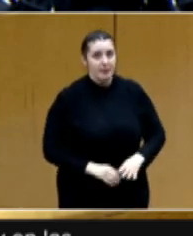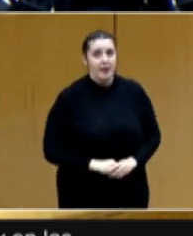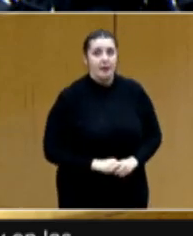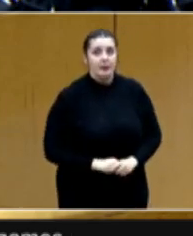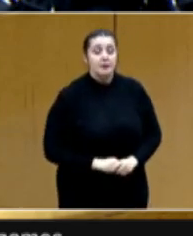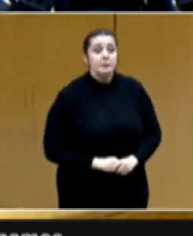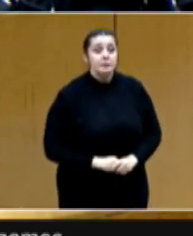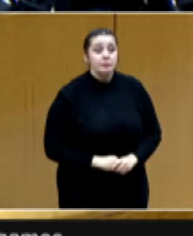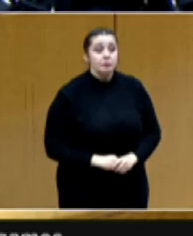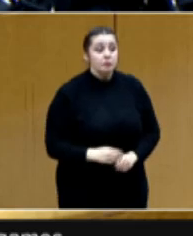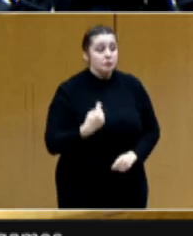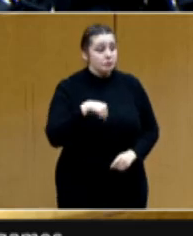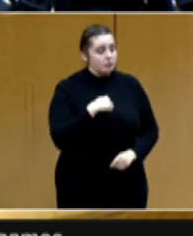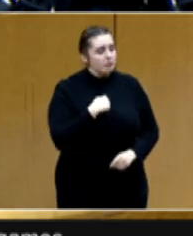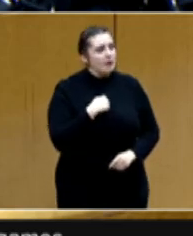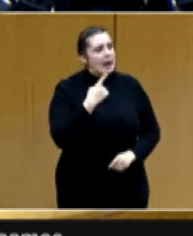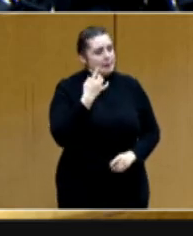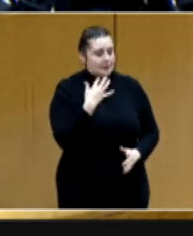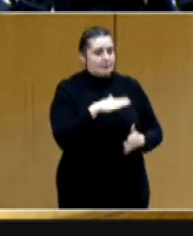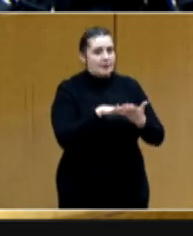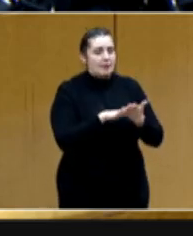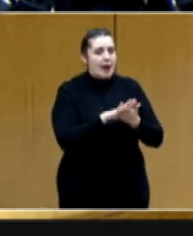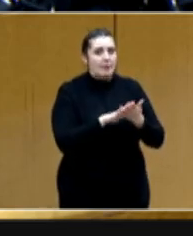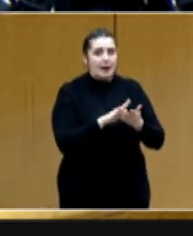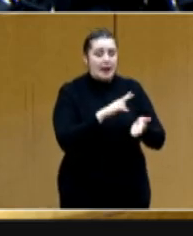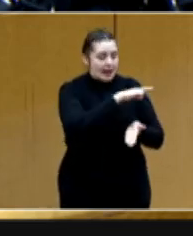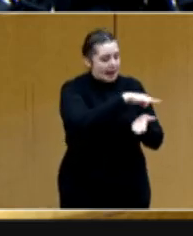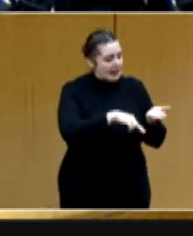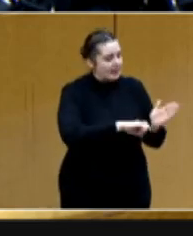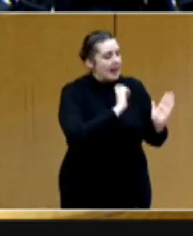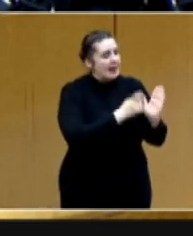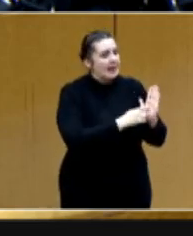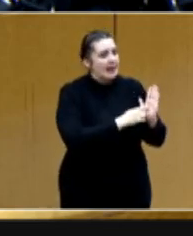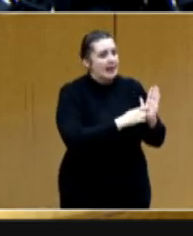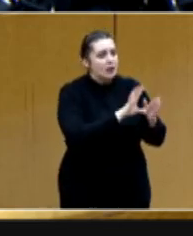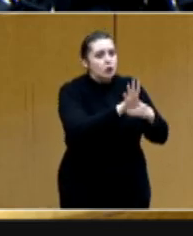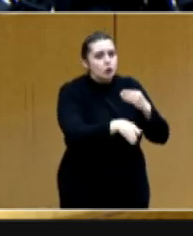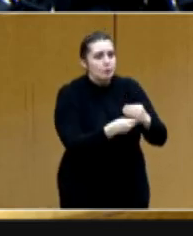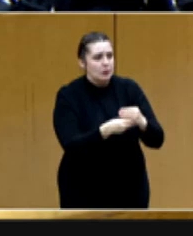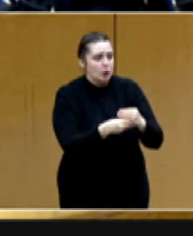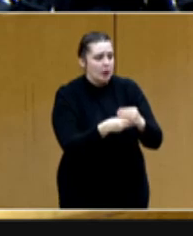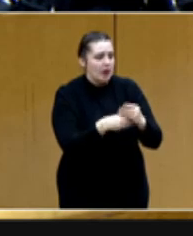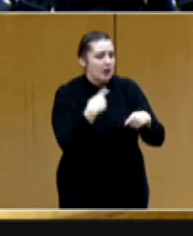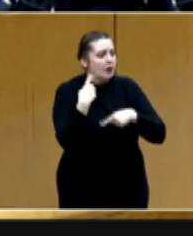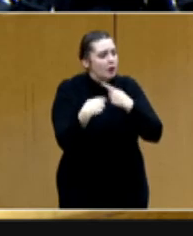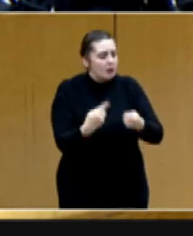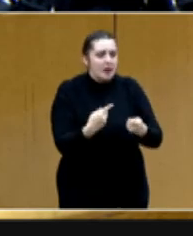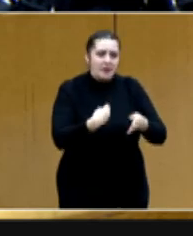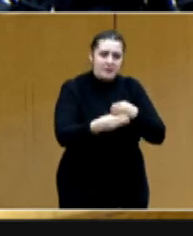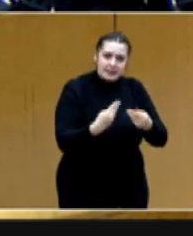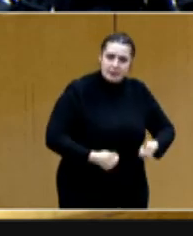hay que tener en cuenta que en Galicia tenemos una legislación sucesoria muchísimo más flexible que en el resto